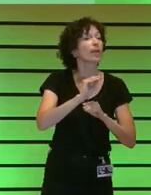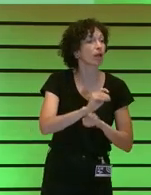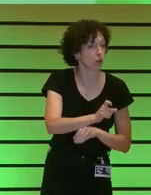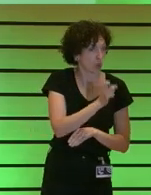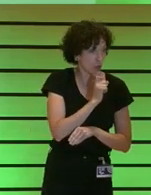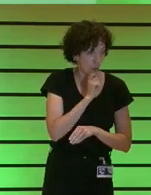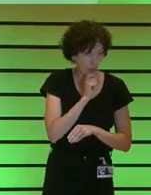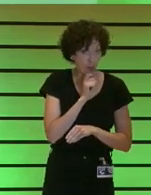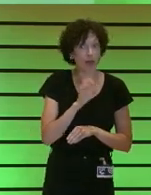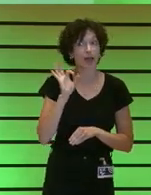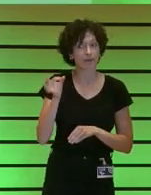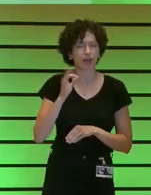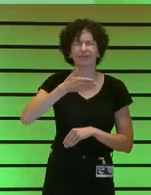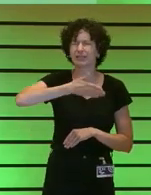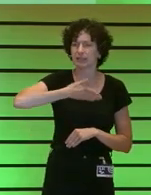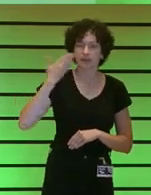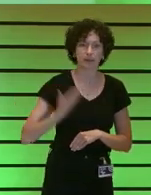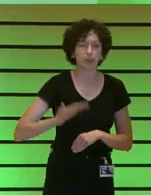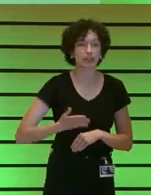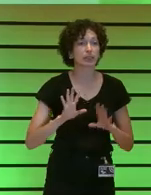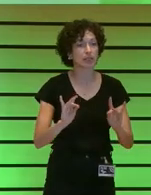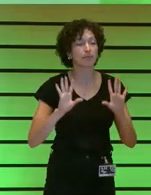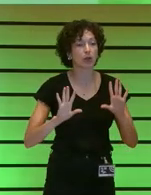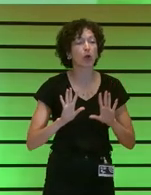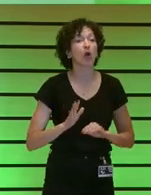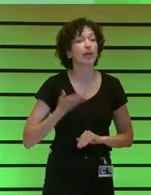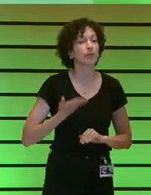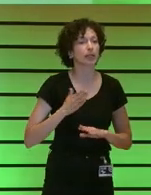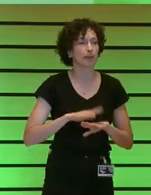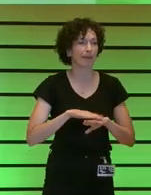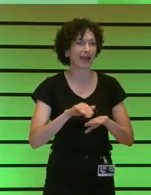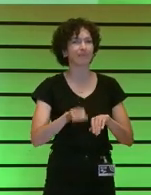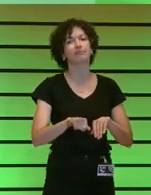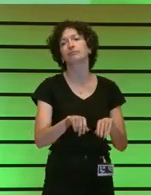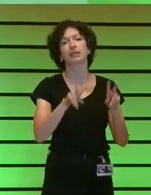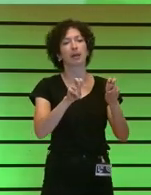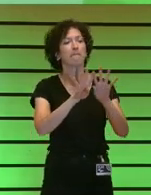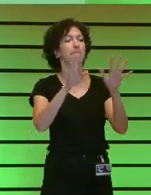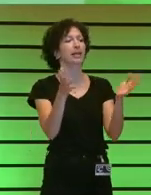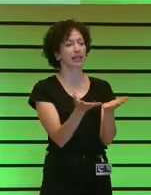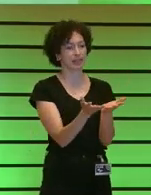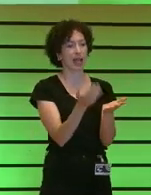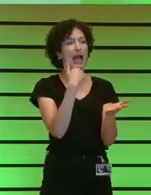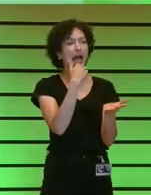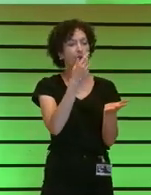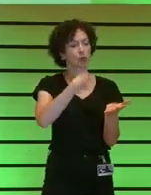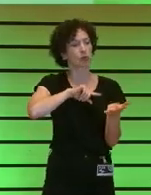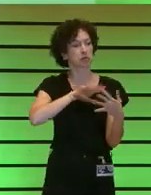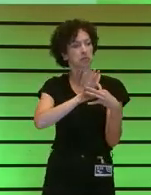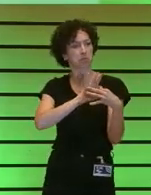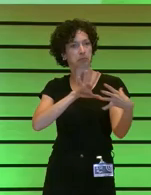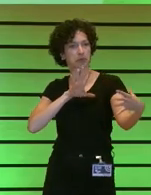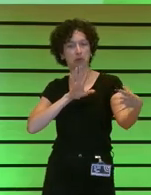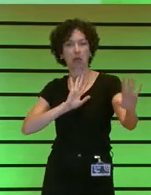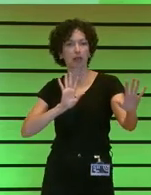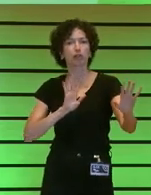efectivamente Carolina eso es clave pero es clave no solamente para hablar del planeta como algo que es ajeno a nosotros hablamos